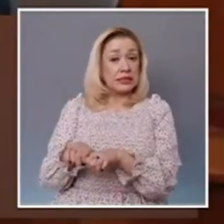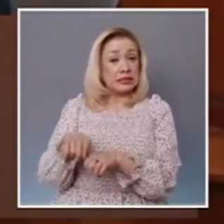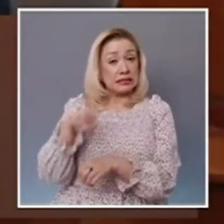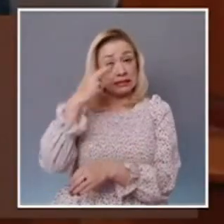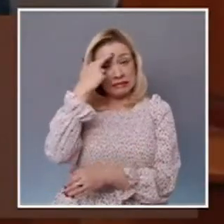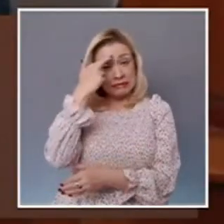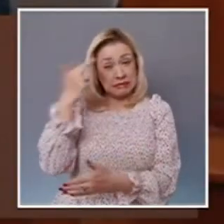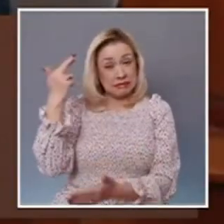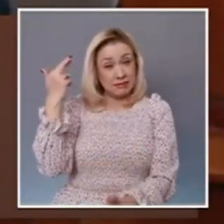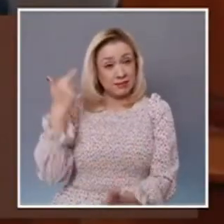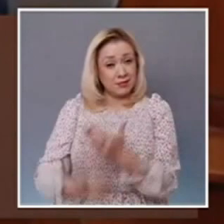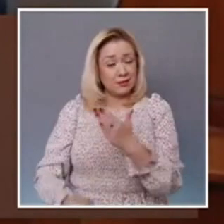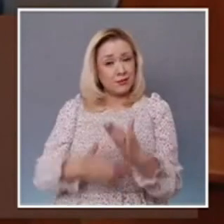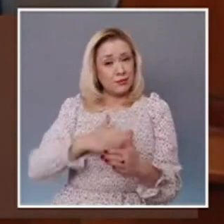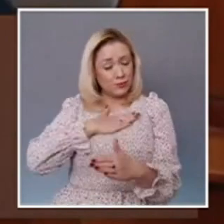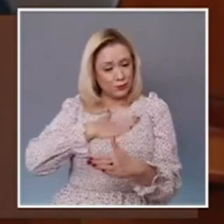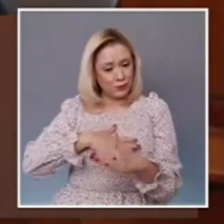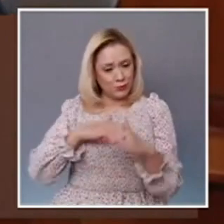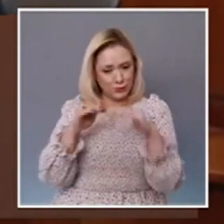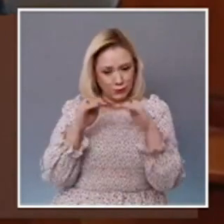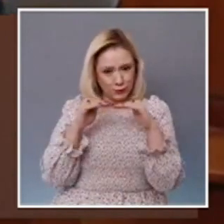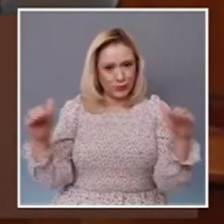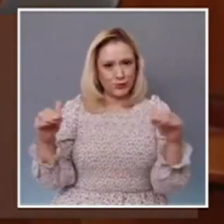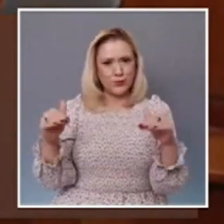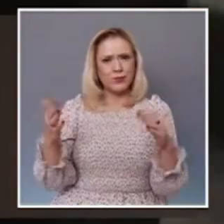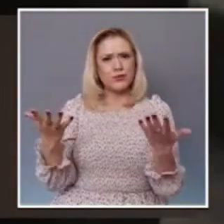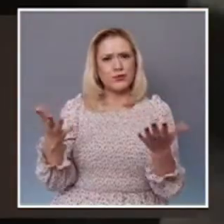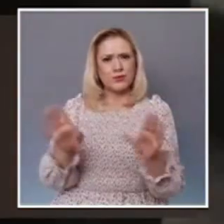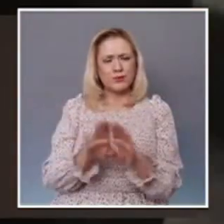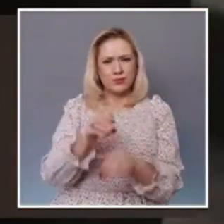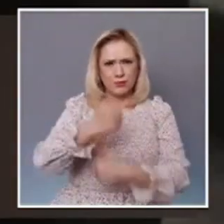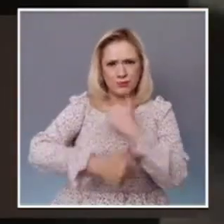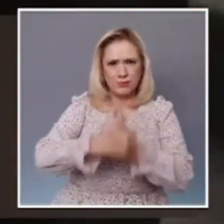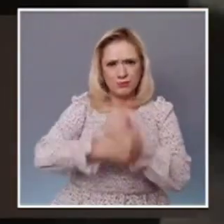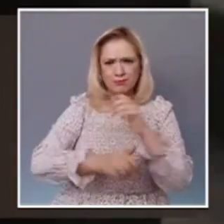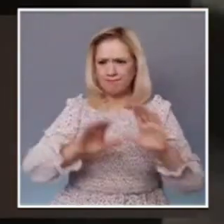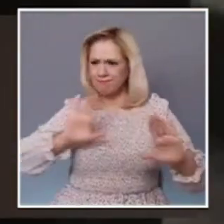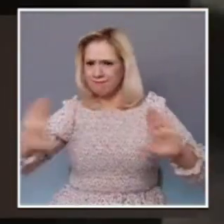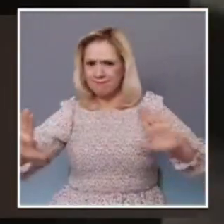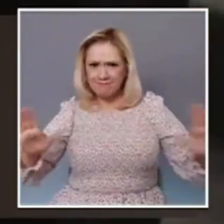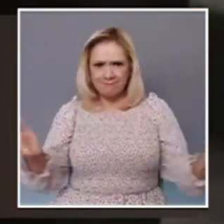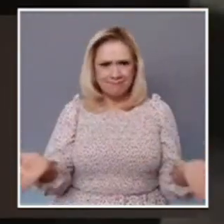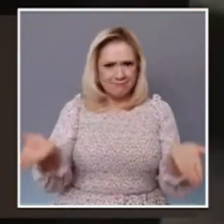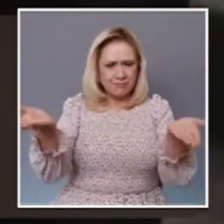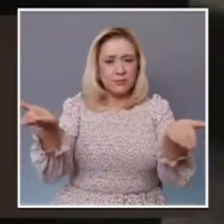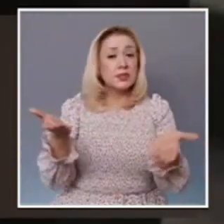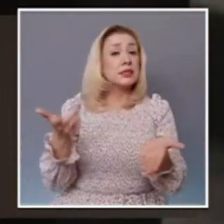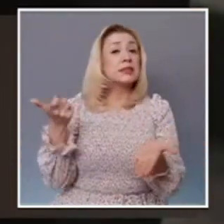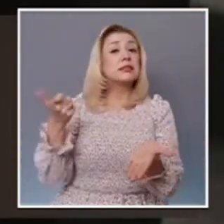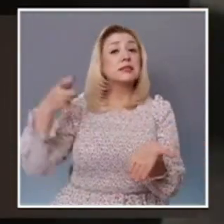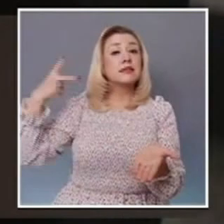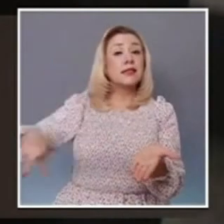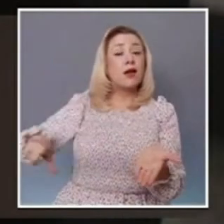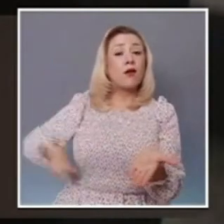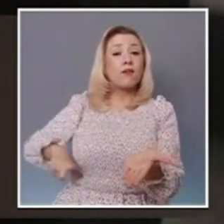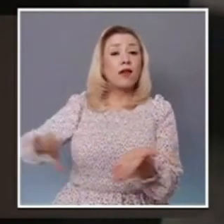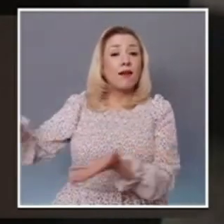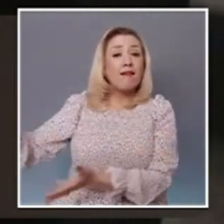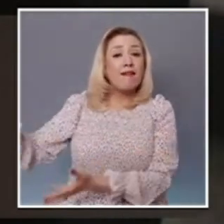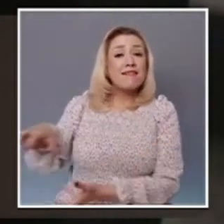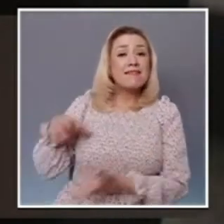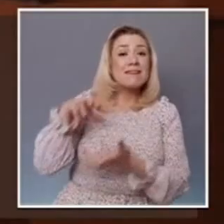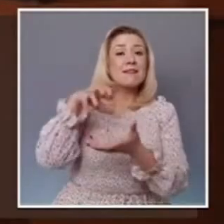imparcialidad, equidad y neutralidad, además de que hicieron uso indebido de recursos públicos durante una conferencia de prensa que tuvo